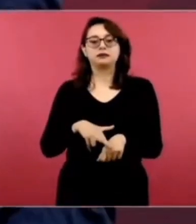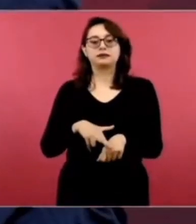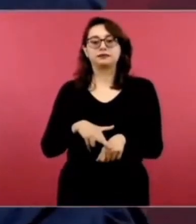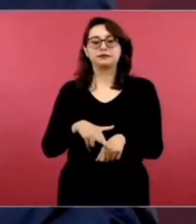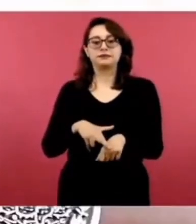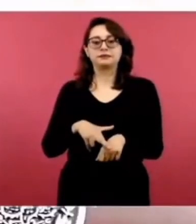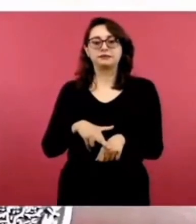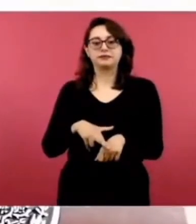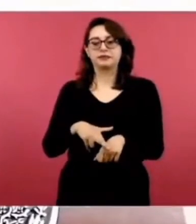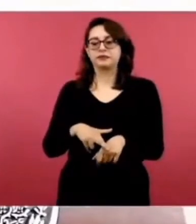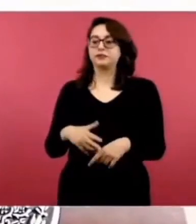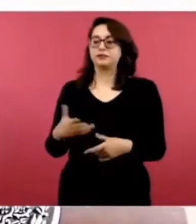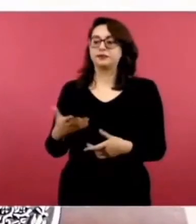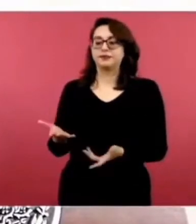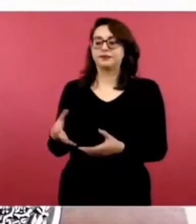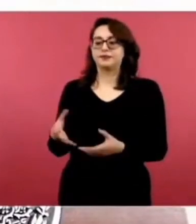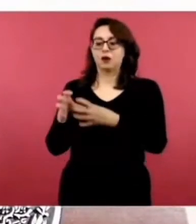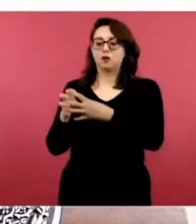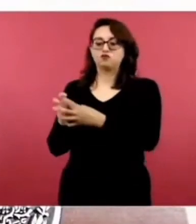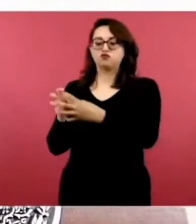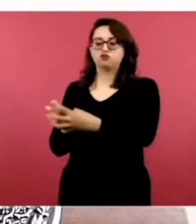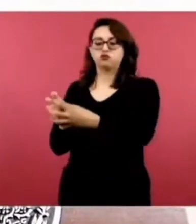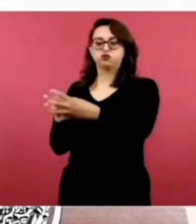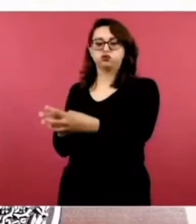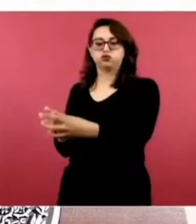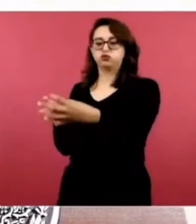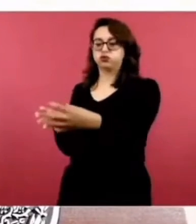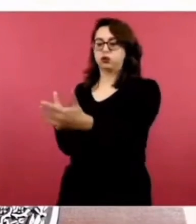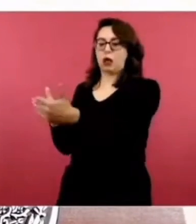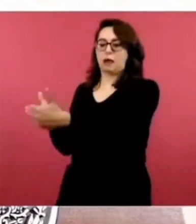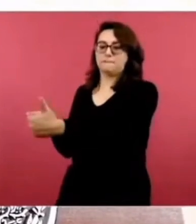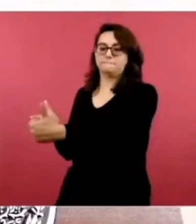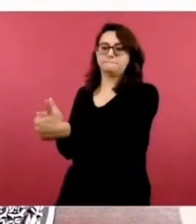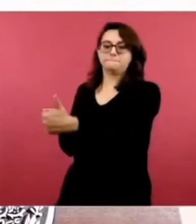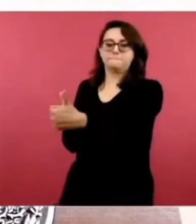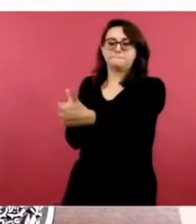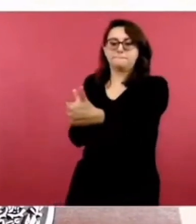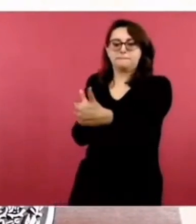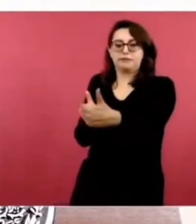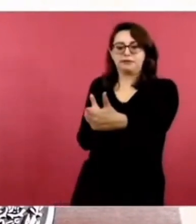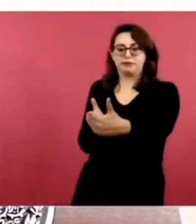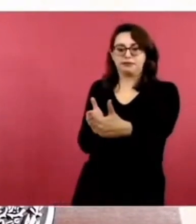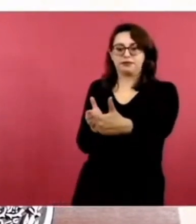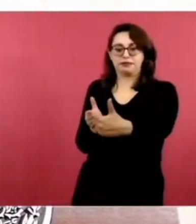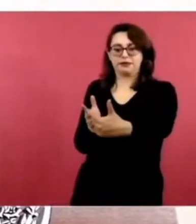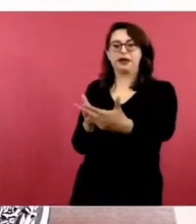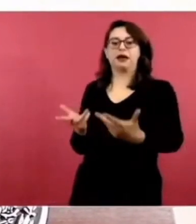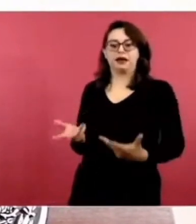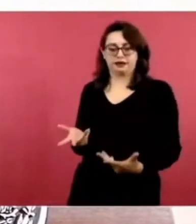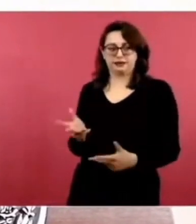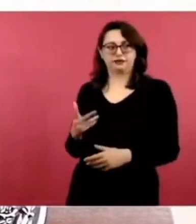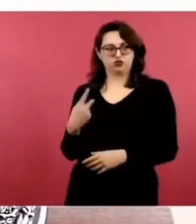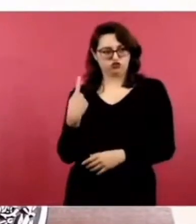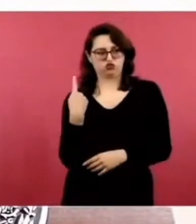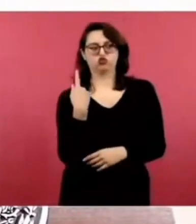mandó a recorrer a su